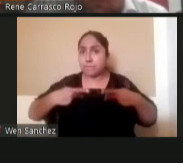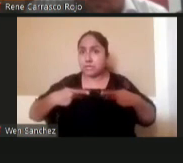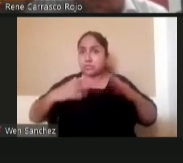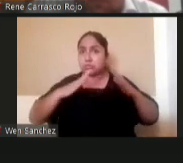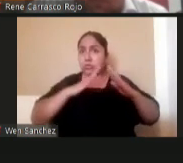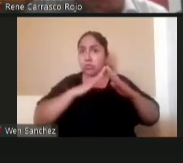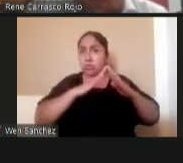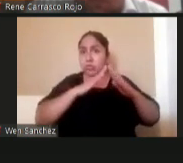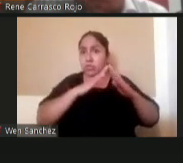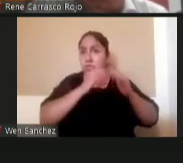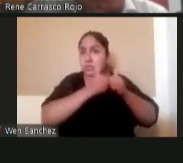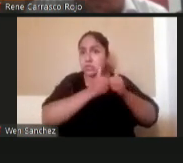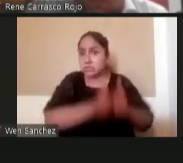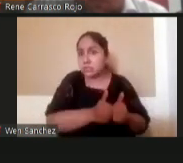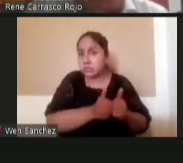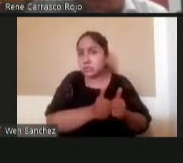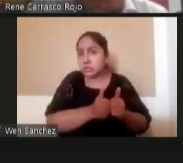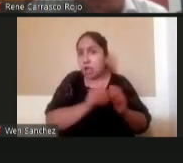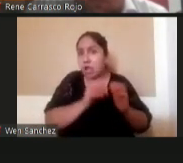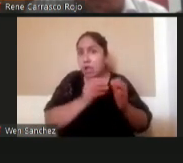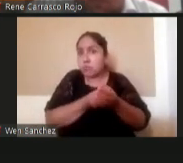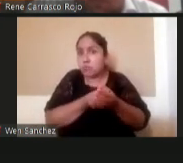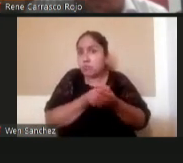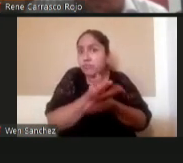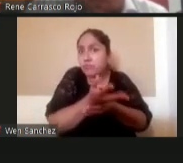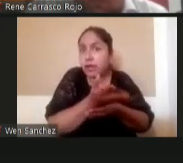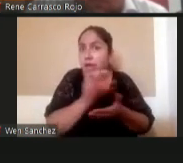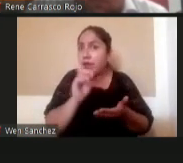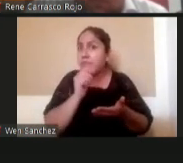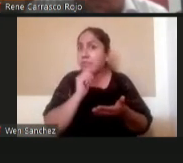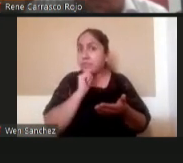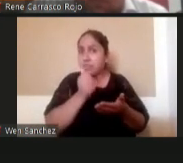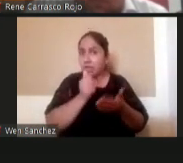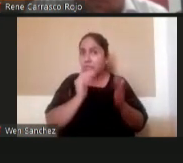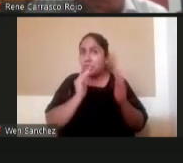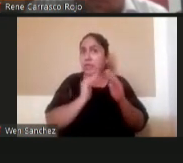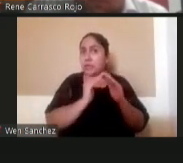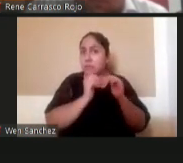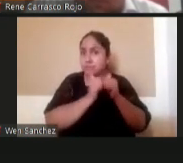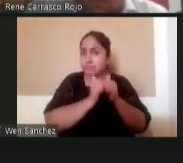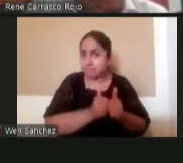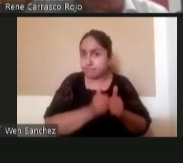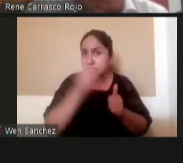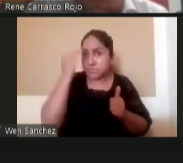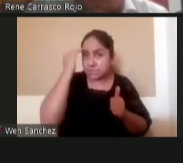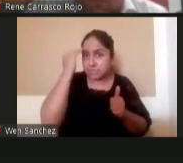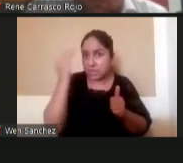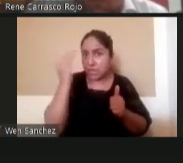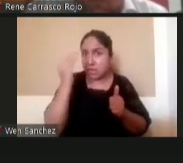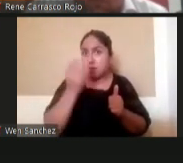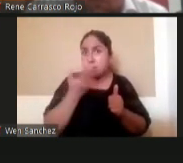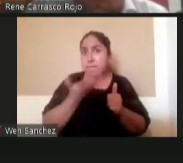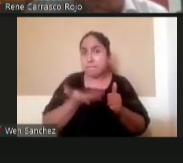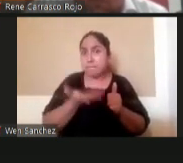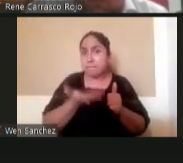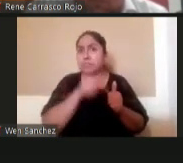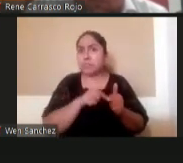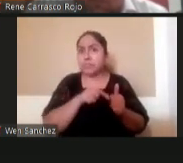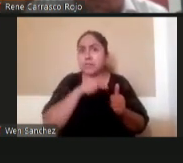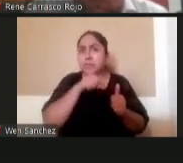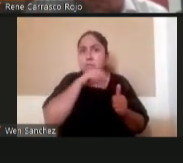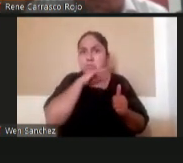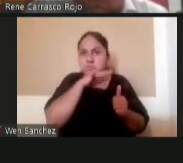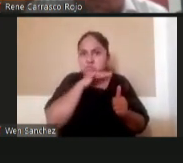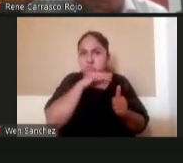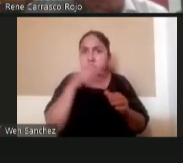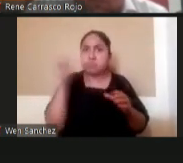una cantidad de desechos pues más importante. Sin embargo, bueno, pues es parte del trabajo que tiene que